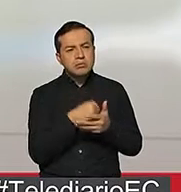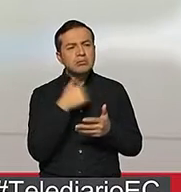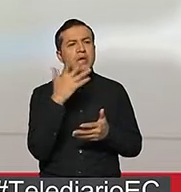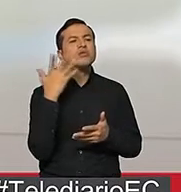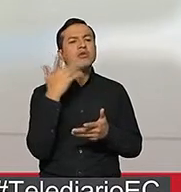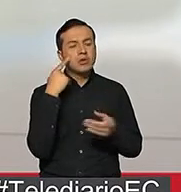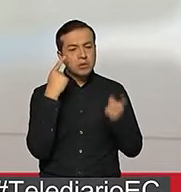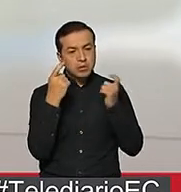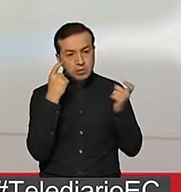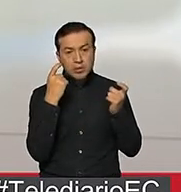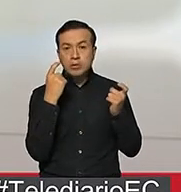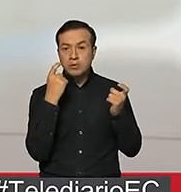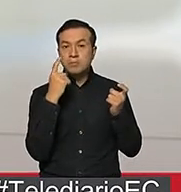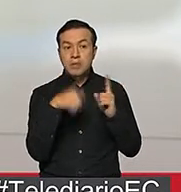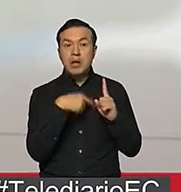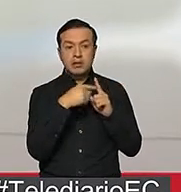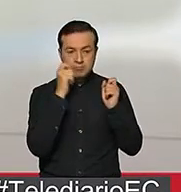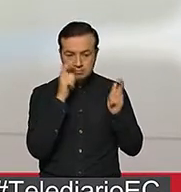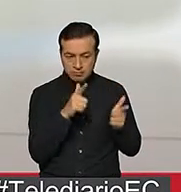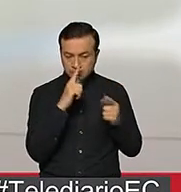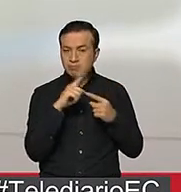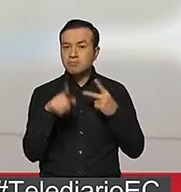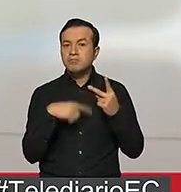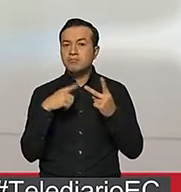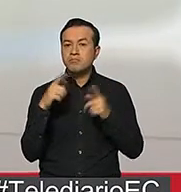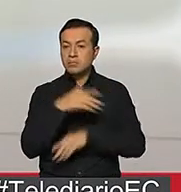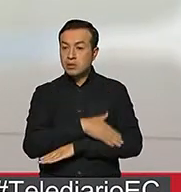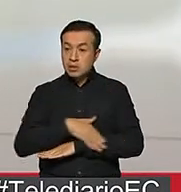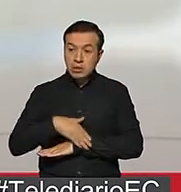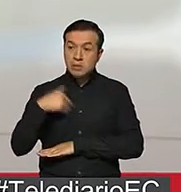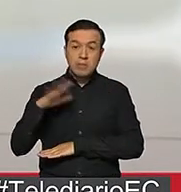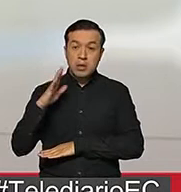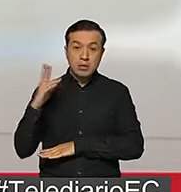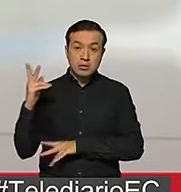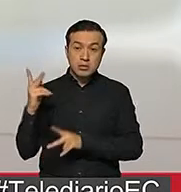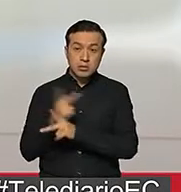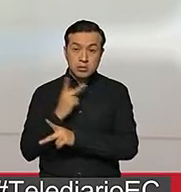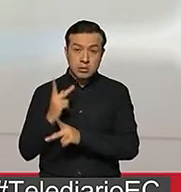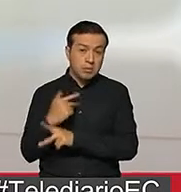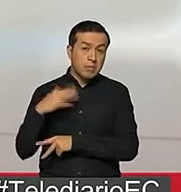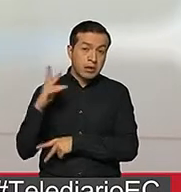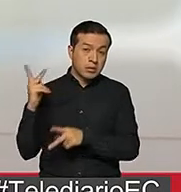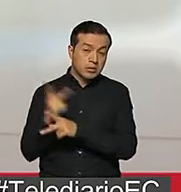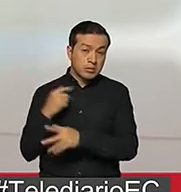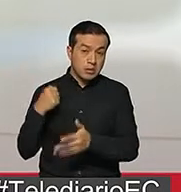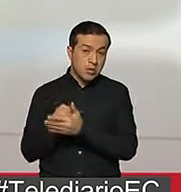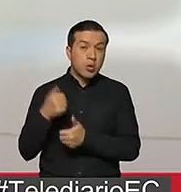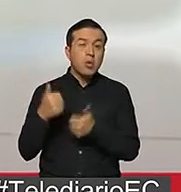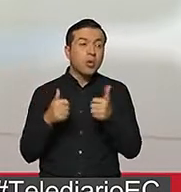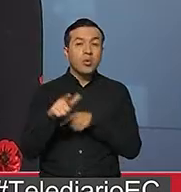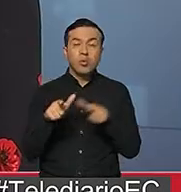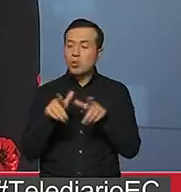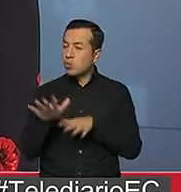control por ejemplo adicional tenemos levantado cuáles son las vías más más con un perfil de riesgo más alto es decir donde